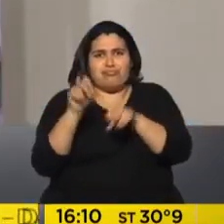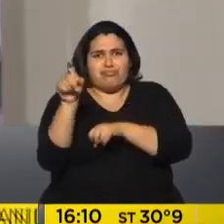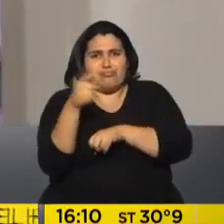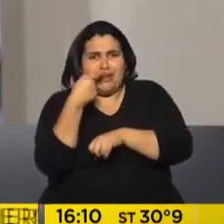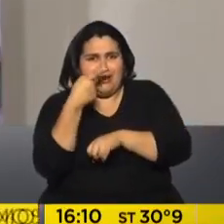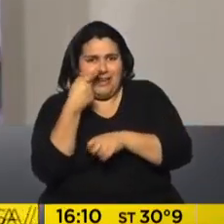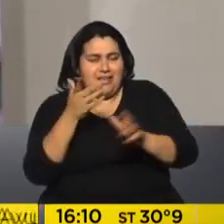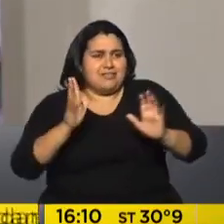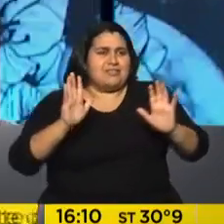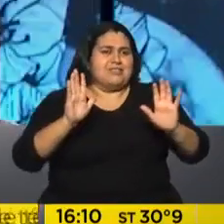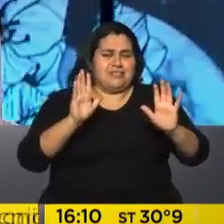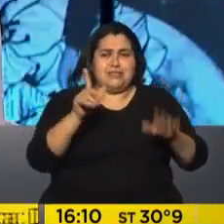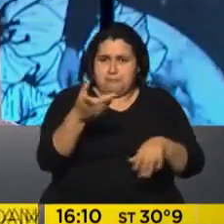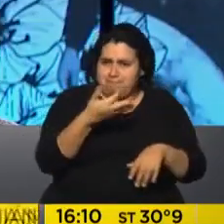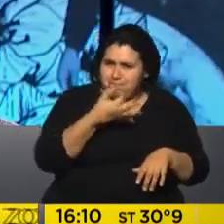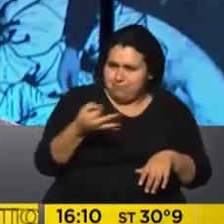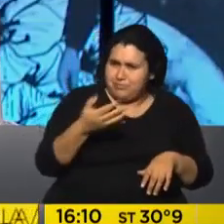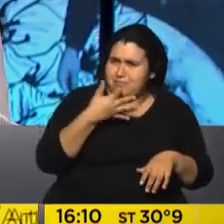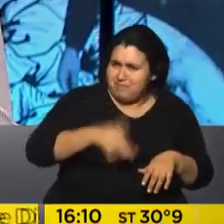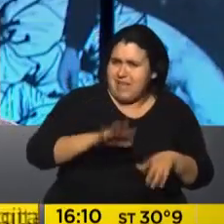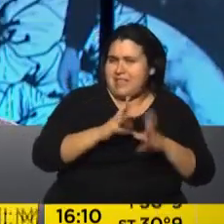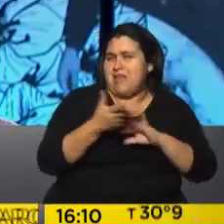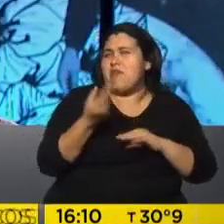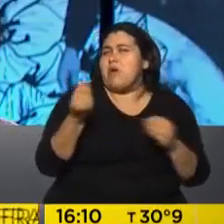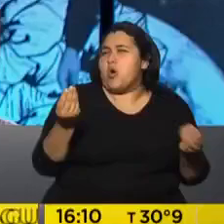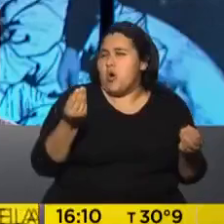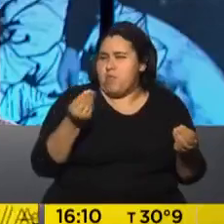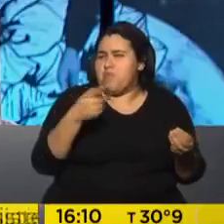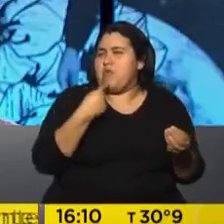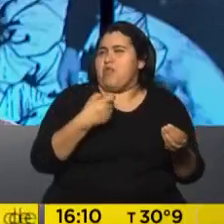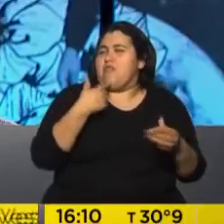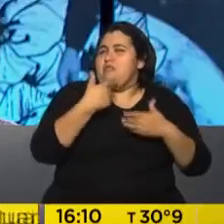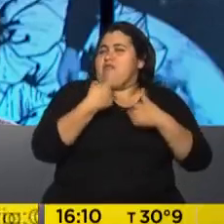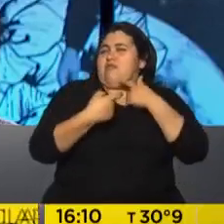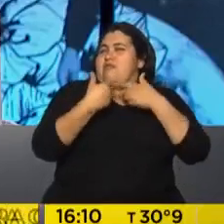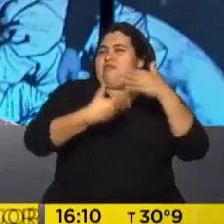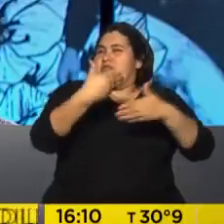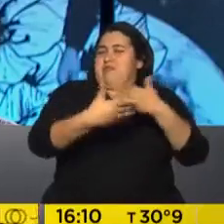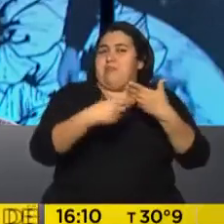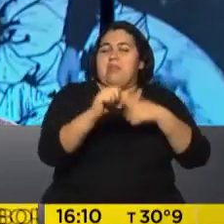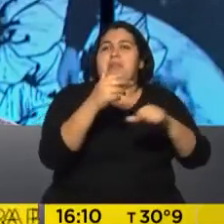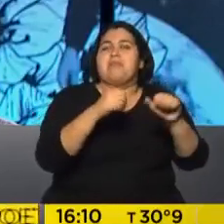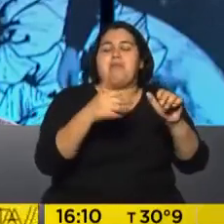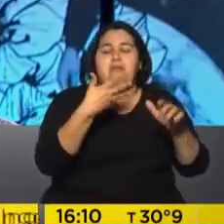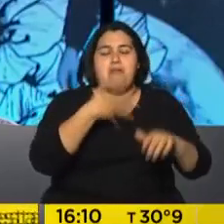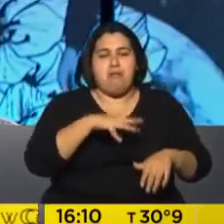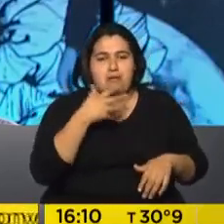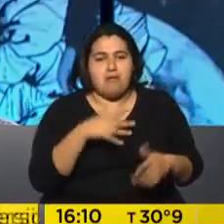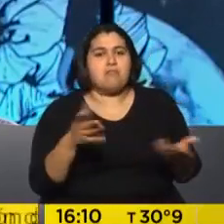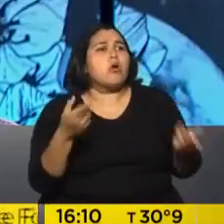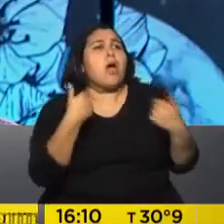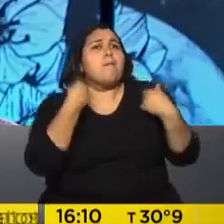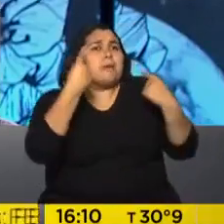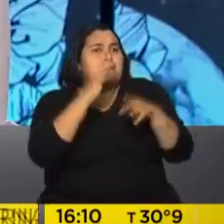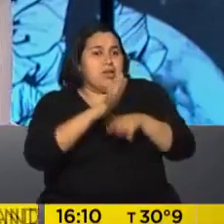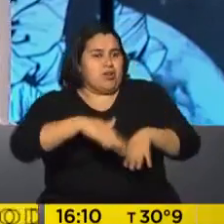ficha en algún momento en particular, Ángela, que recuerdes? Es complicado porque uno empieza a darlo todo porque uno tiene un sueño y es muy